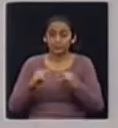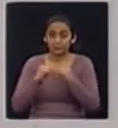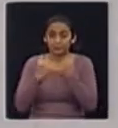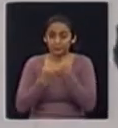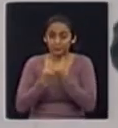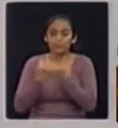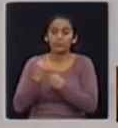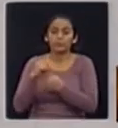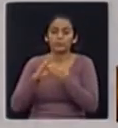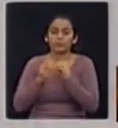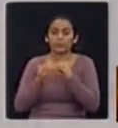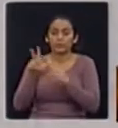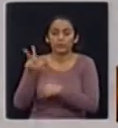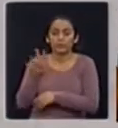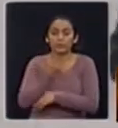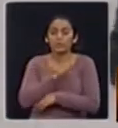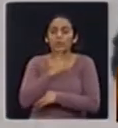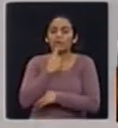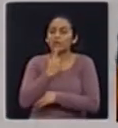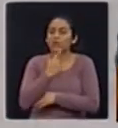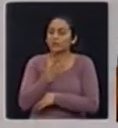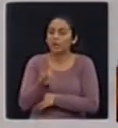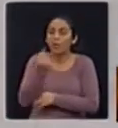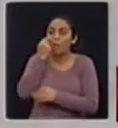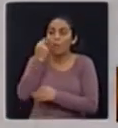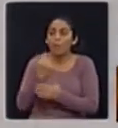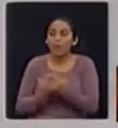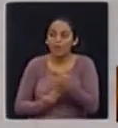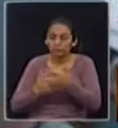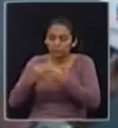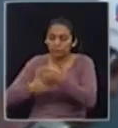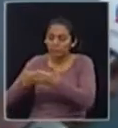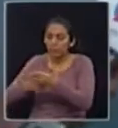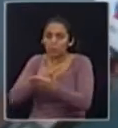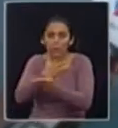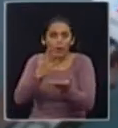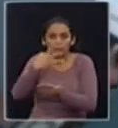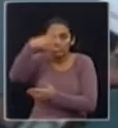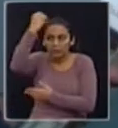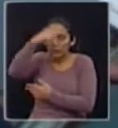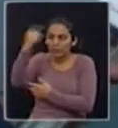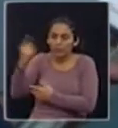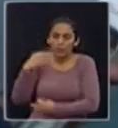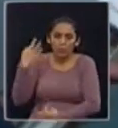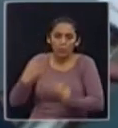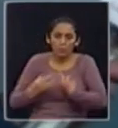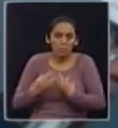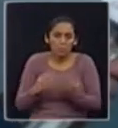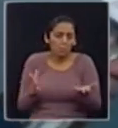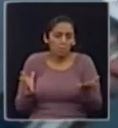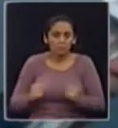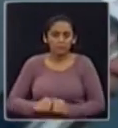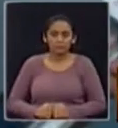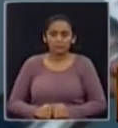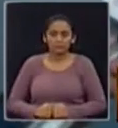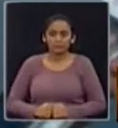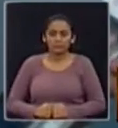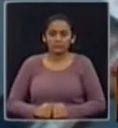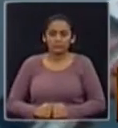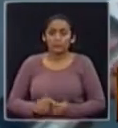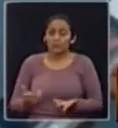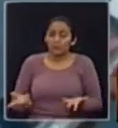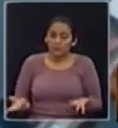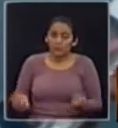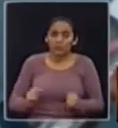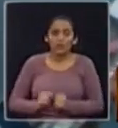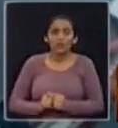asegura que no existieron pruebas en contra del segundo mandatario. Eso no se ha cumplido, pues es evidente. Son otras las causales